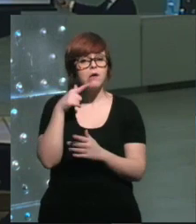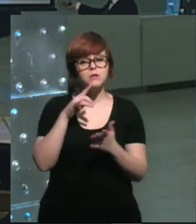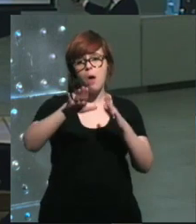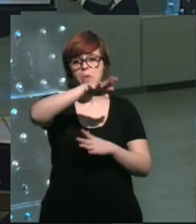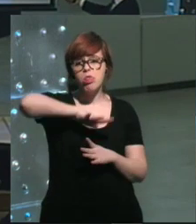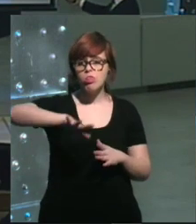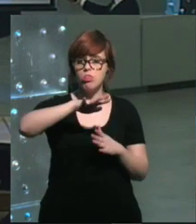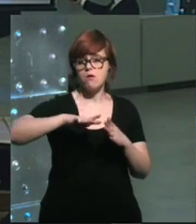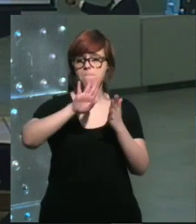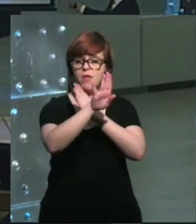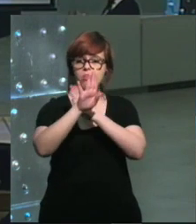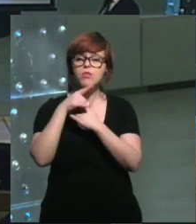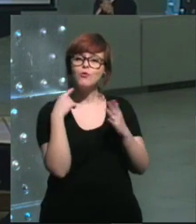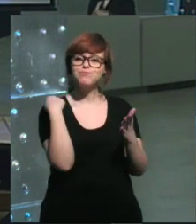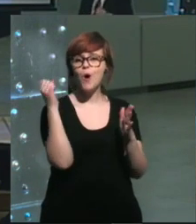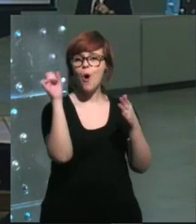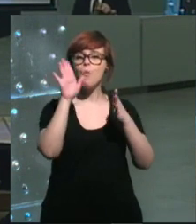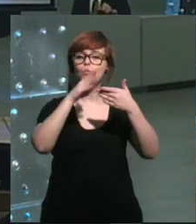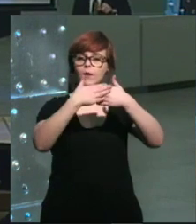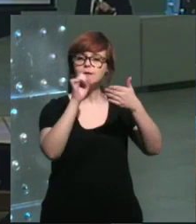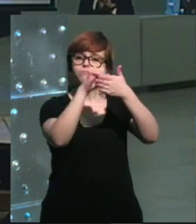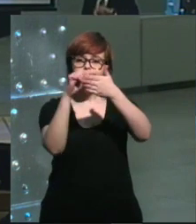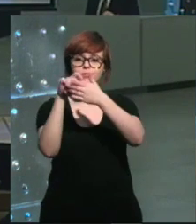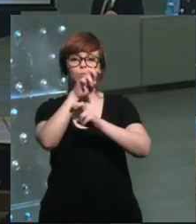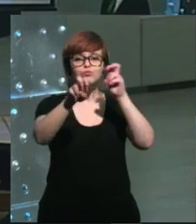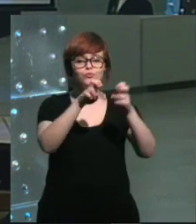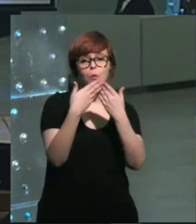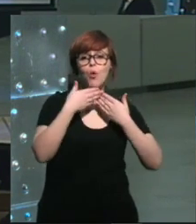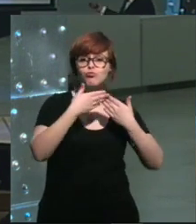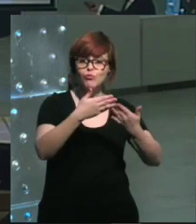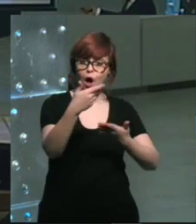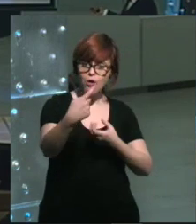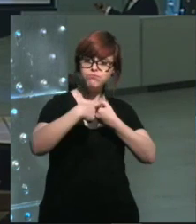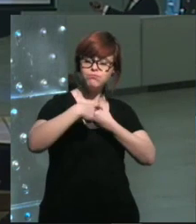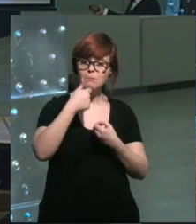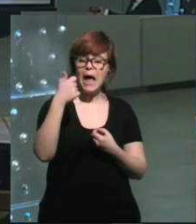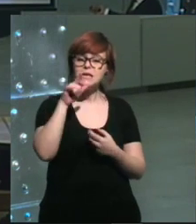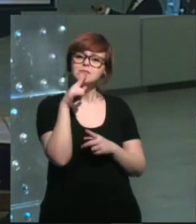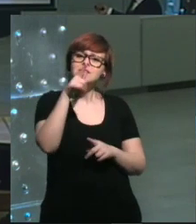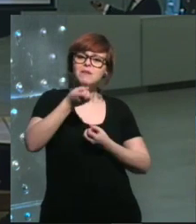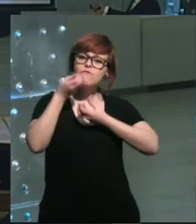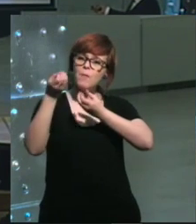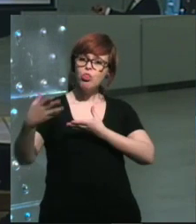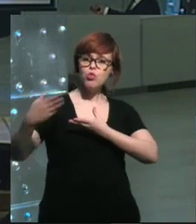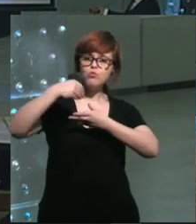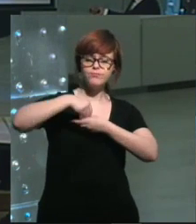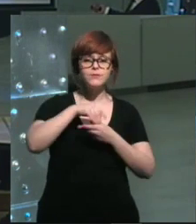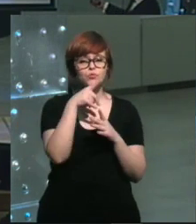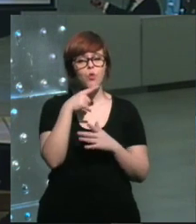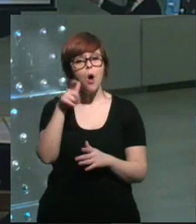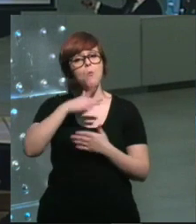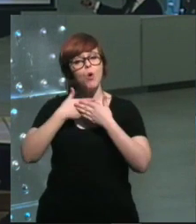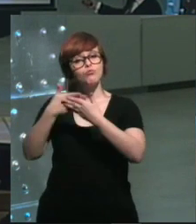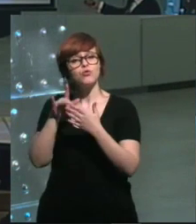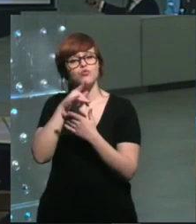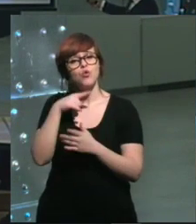buscando otros voluntarios y también recopilando información que incorporábamos a la base de datos. Y luego ese voluntario registra los nombres de la